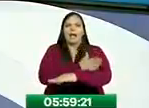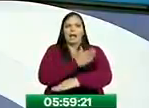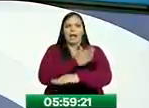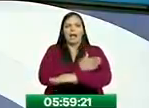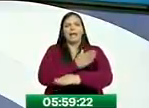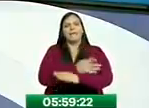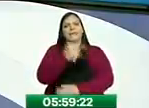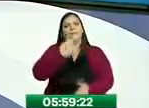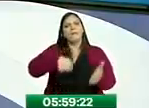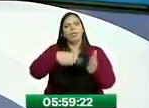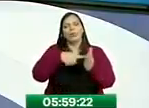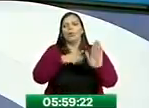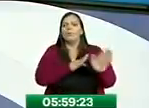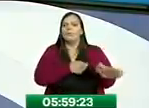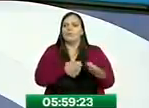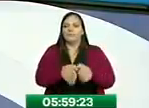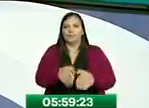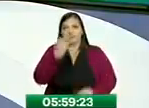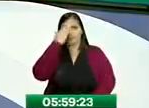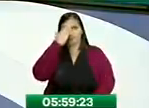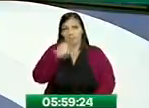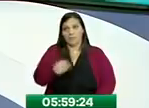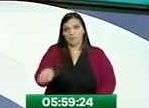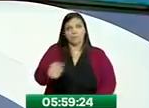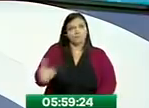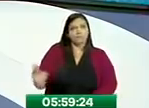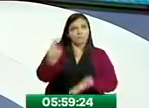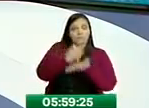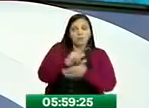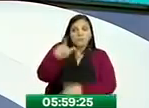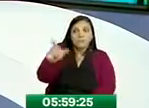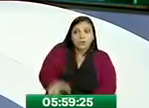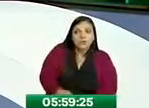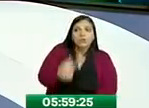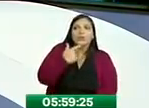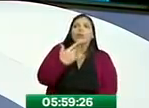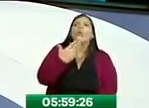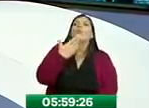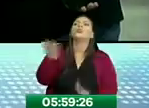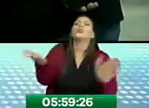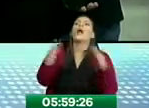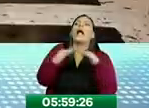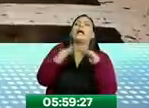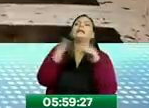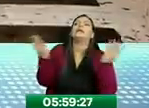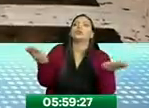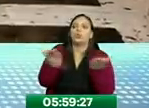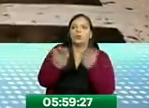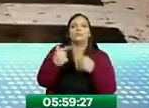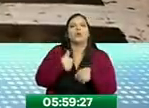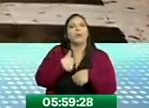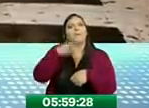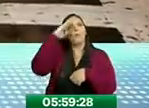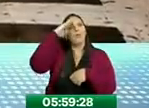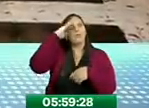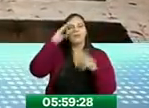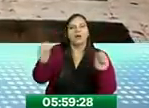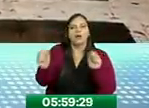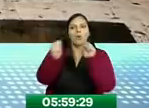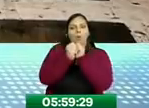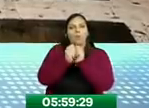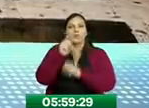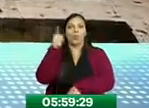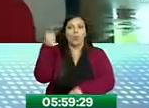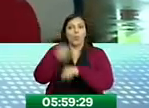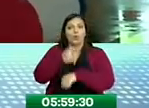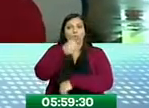en cuarentena hasta que pase la emergencia, que a propósito la emergencia sanitaria estará por 60 días, así lo manifestó el presidente de la República,